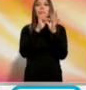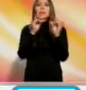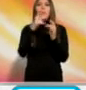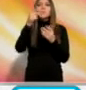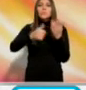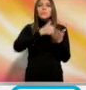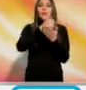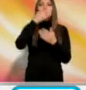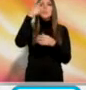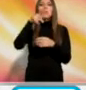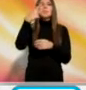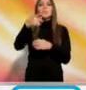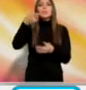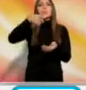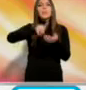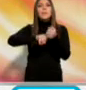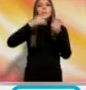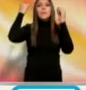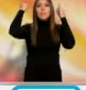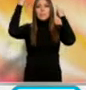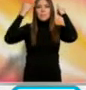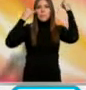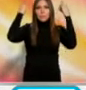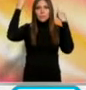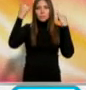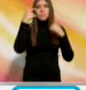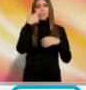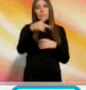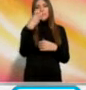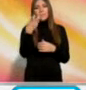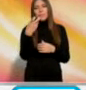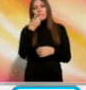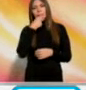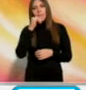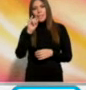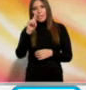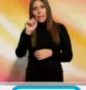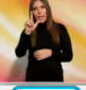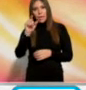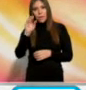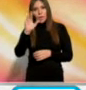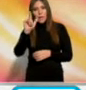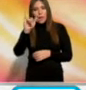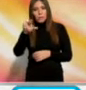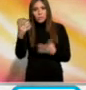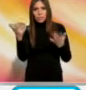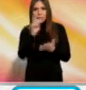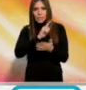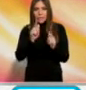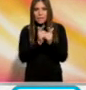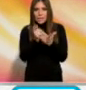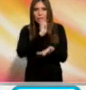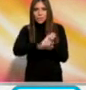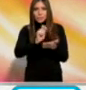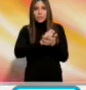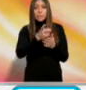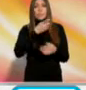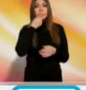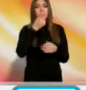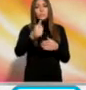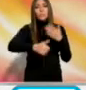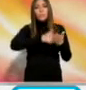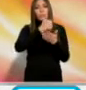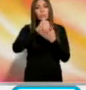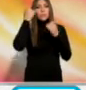en la introducción de ese libro que estamos viendo, Las ciudades invisibles, cuenta cómo escribió el libro, dice que durante años